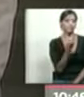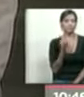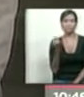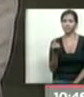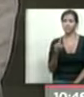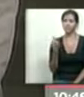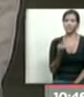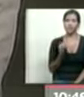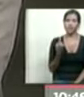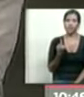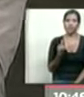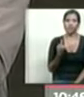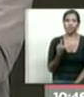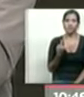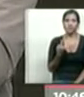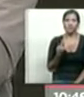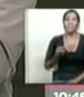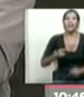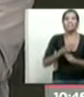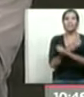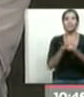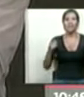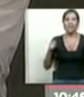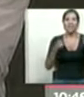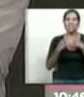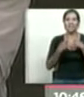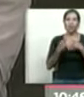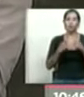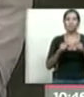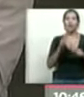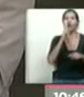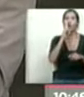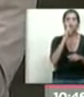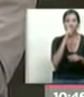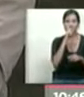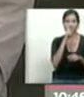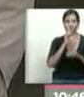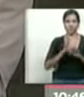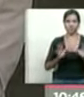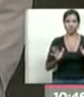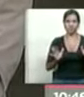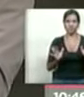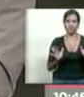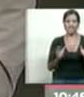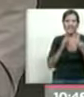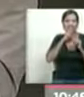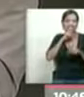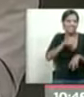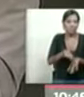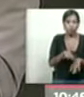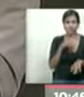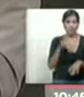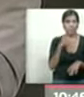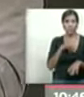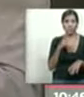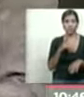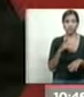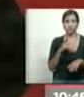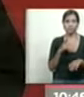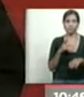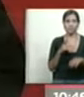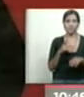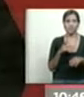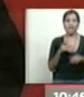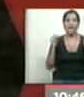Paz. Para terminar en esta cosa horrible, insondable, asquerosa de la política. Aquí hubo